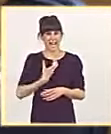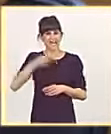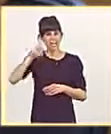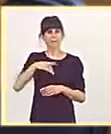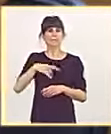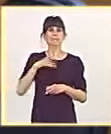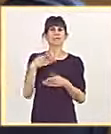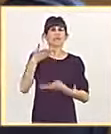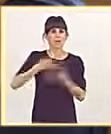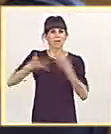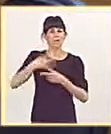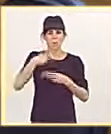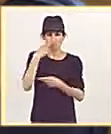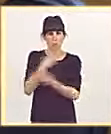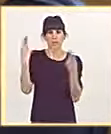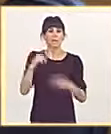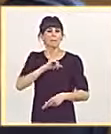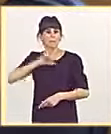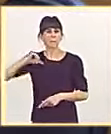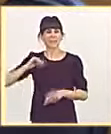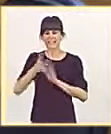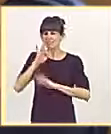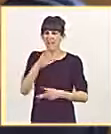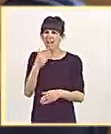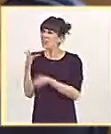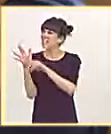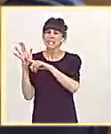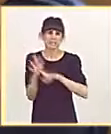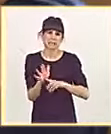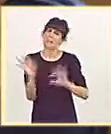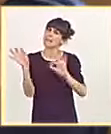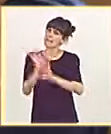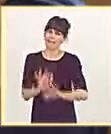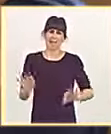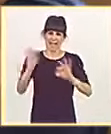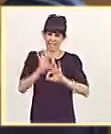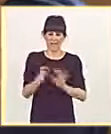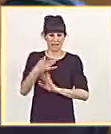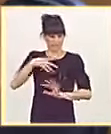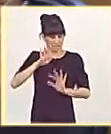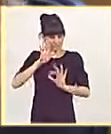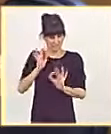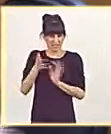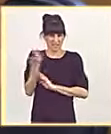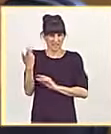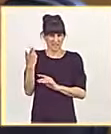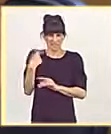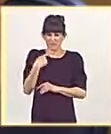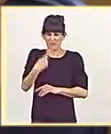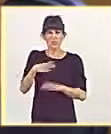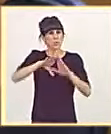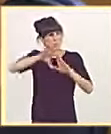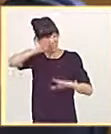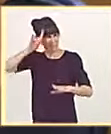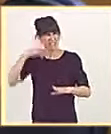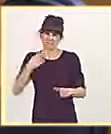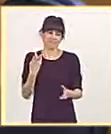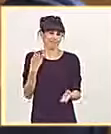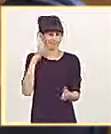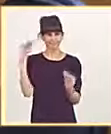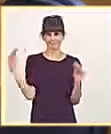público-privada. Señoría, no hay ningún tipo de discriminación. Es verdaderamente, está fuera de lugar mencionar a la Comunidad de Madrid, pero